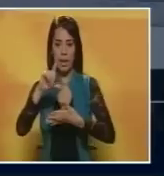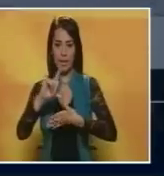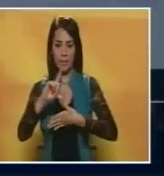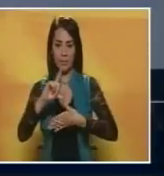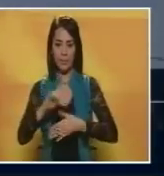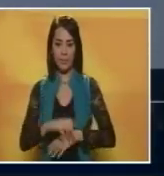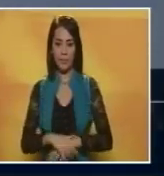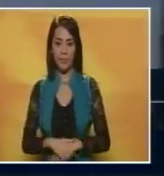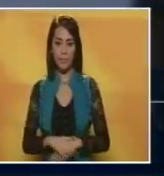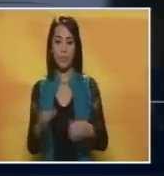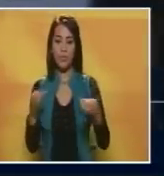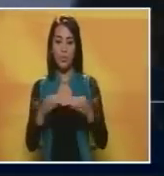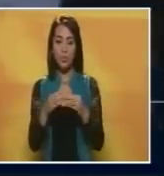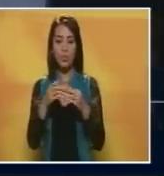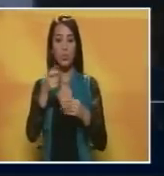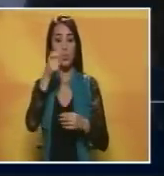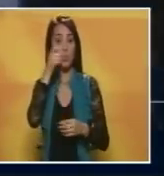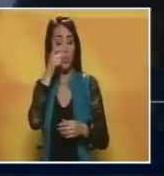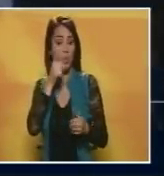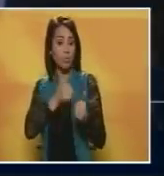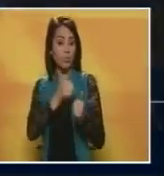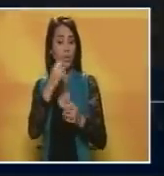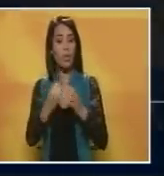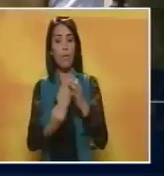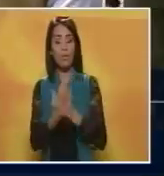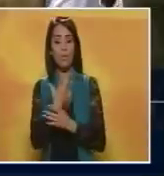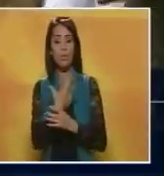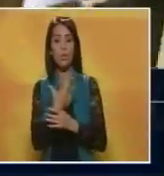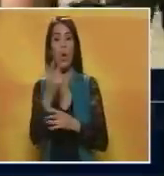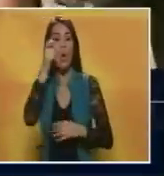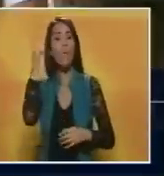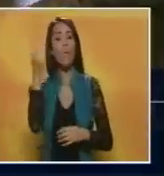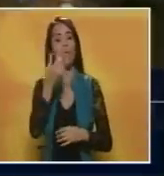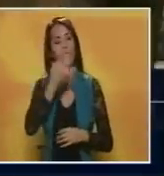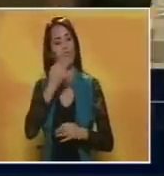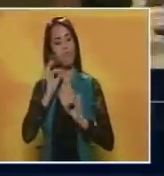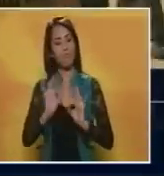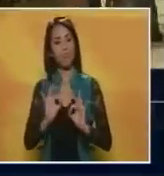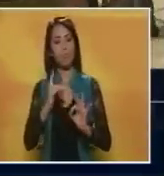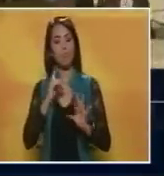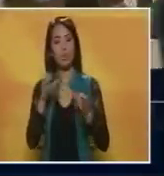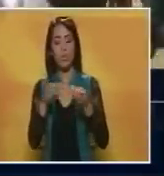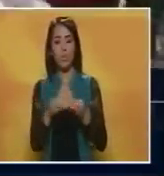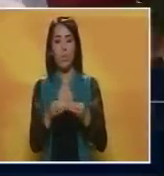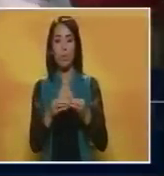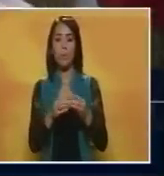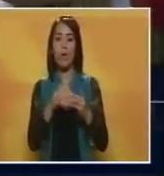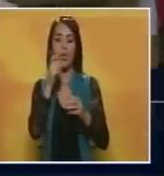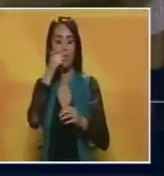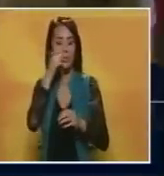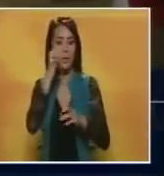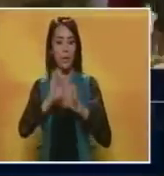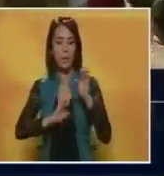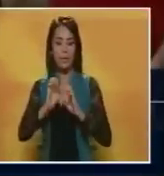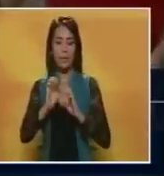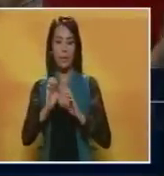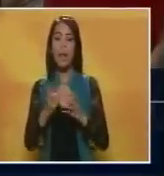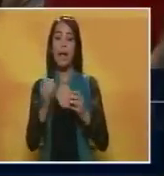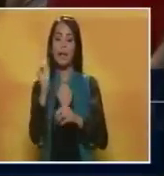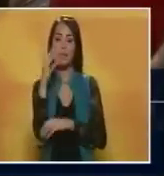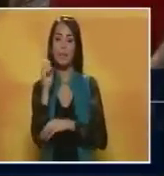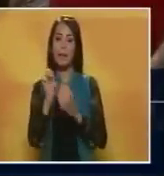grupos de observadores como la fundación un pueblo digno y la red de observación electoral asamblea de educación